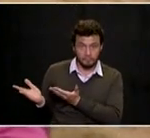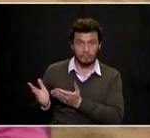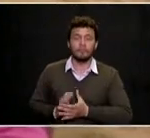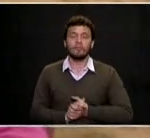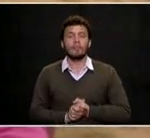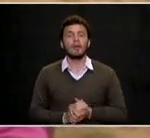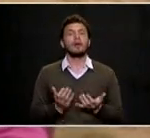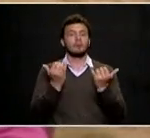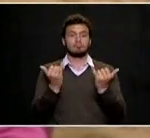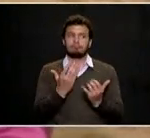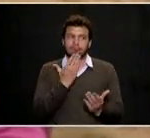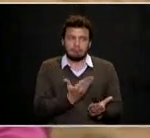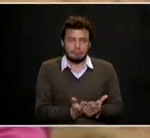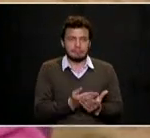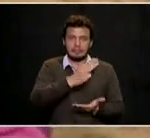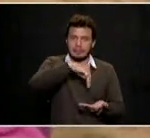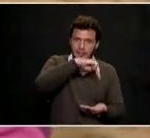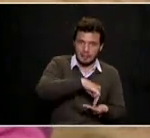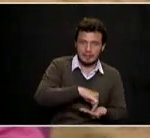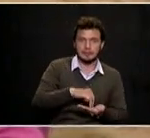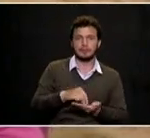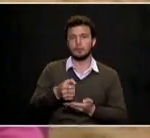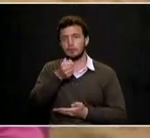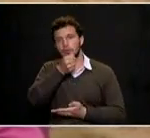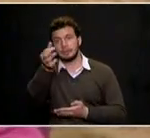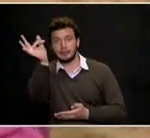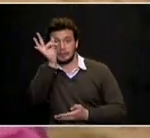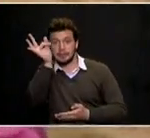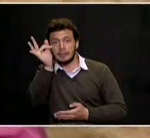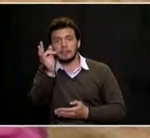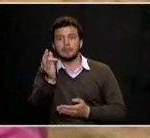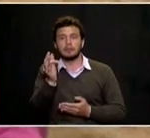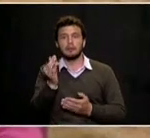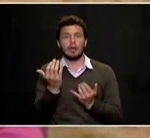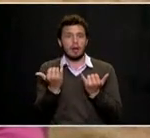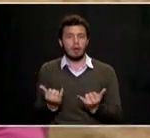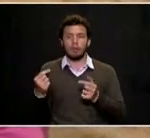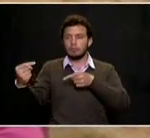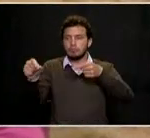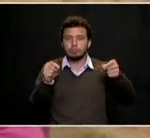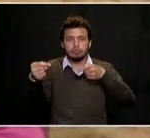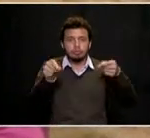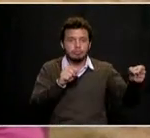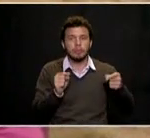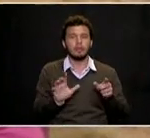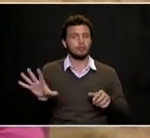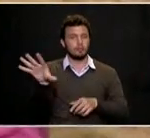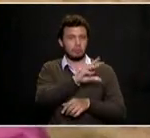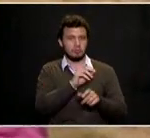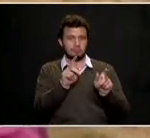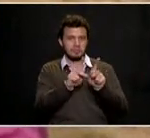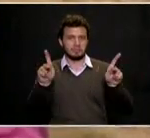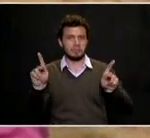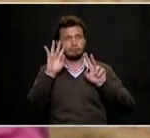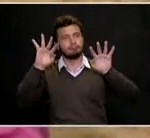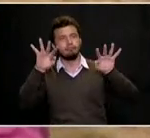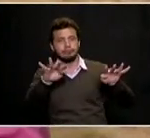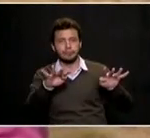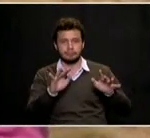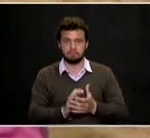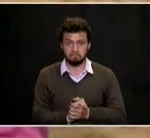ahora 13 por la oportunidad de debatir nuestras propuestas con todos los televidentes aquí